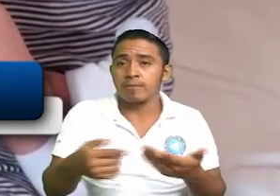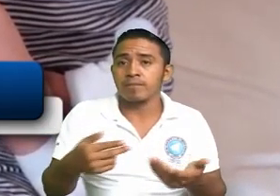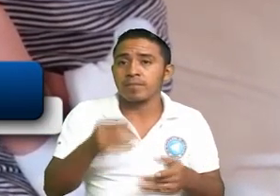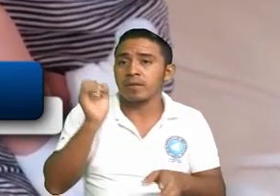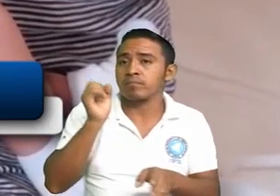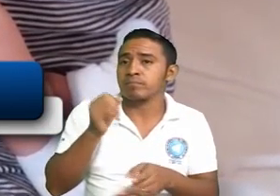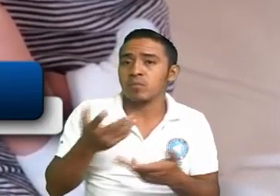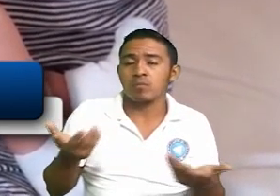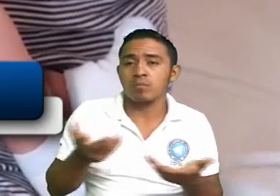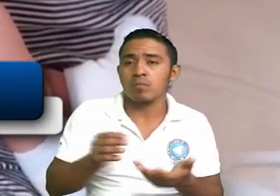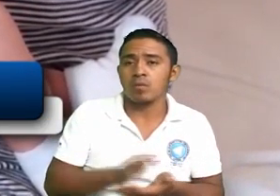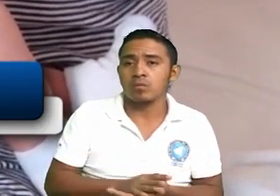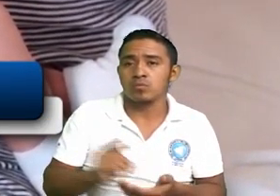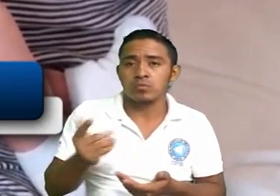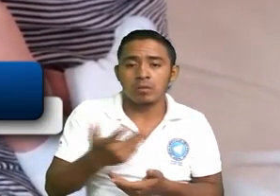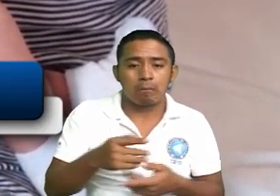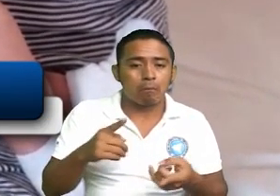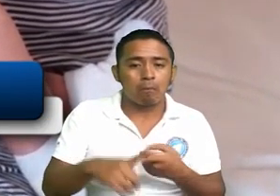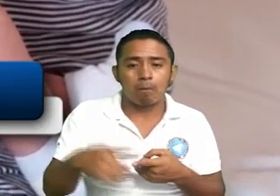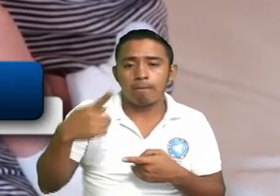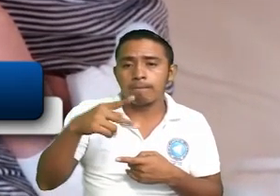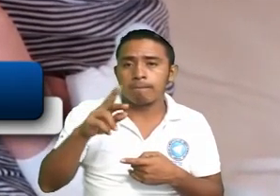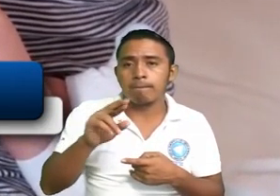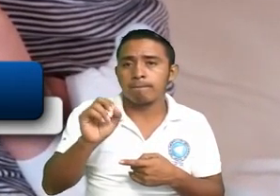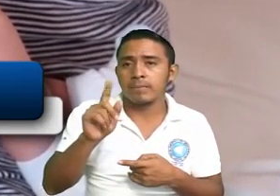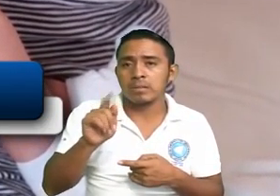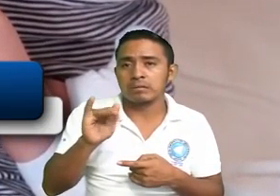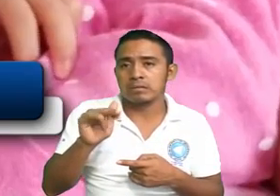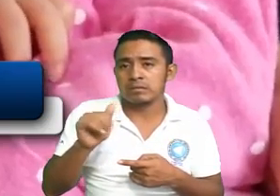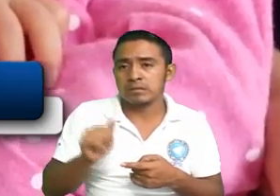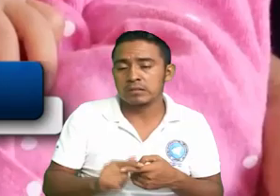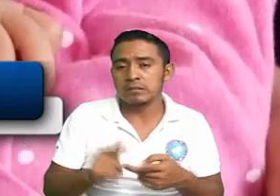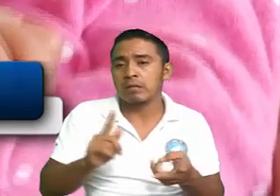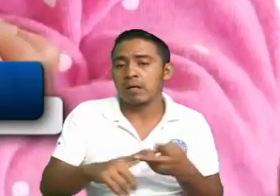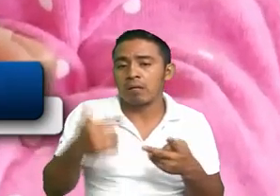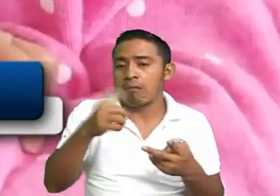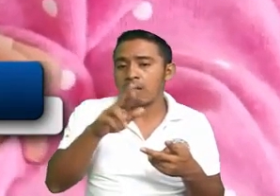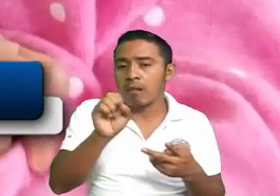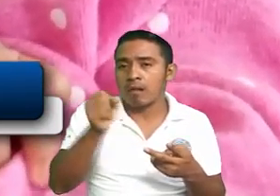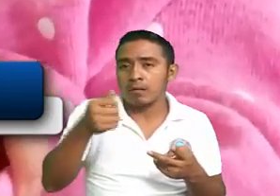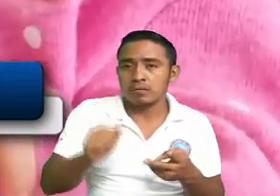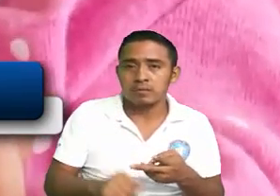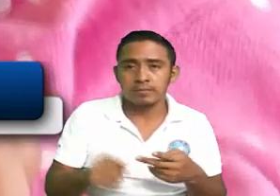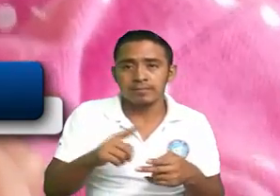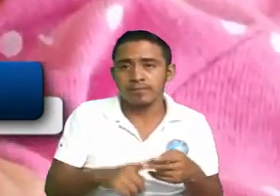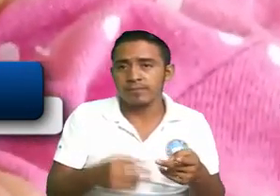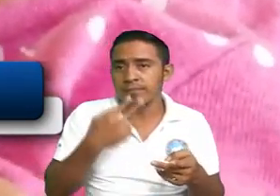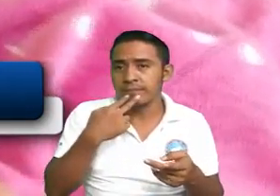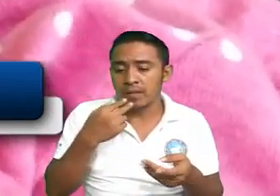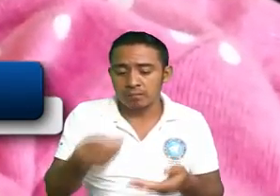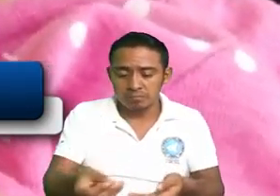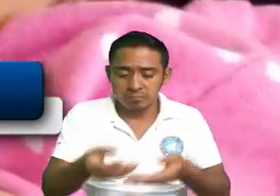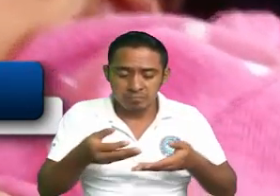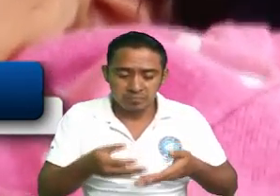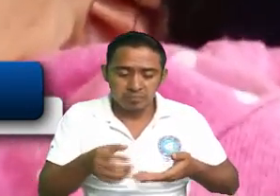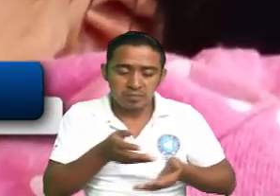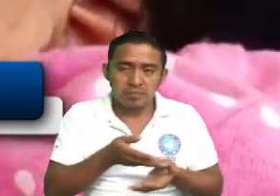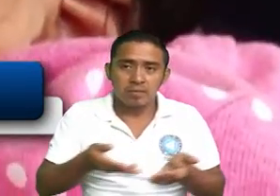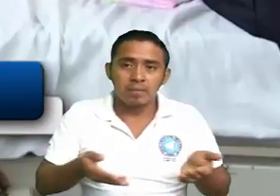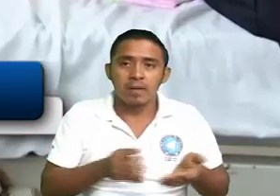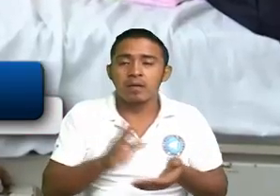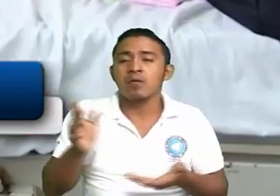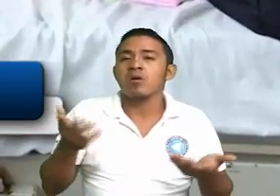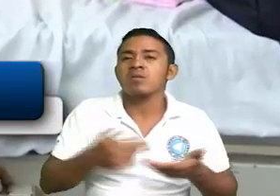su bebé, debe de ser calentado. Pero el error que cometemos comúnmente es calentarlo en microondas. Al calentarlo